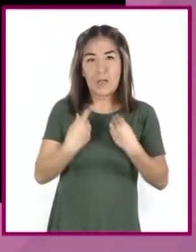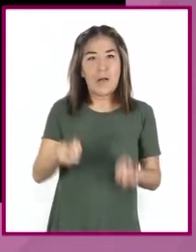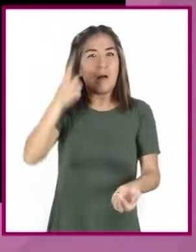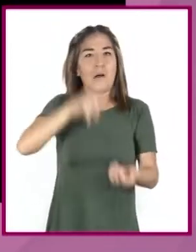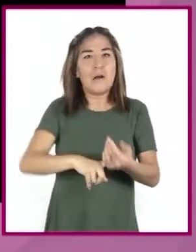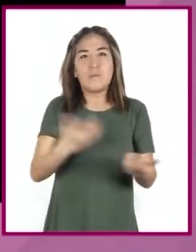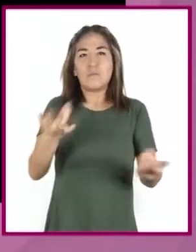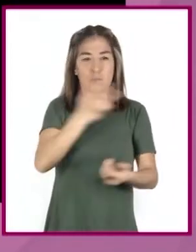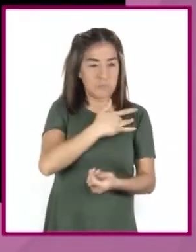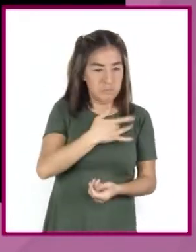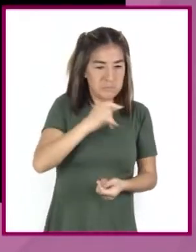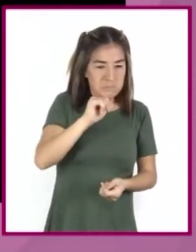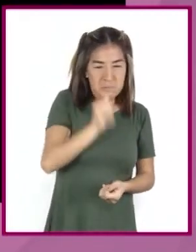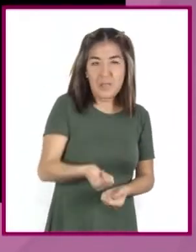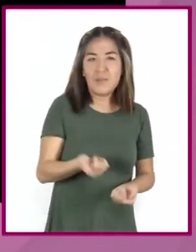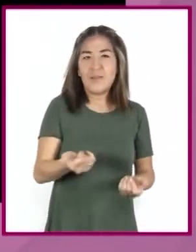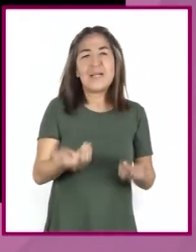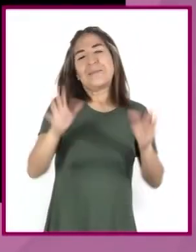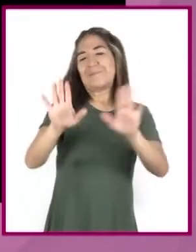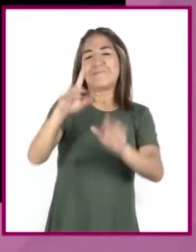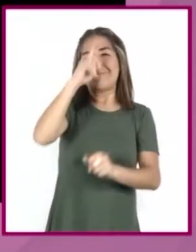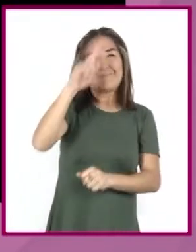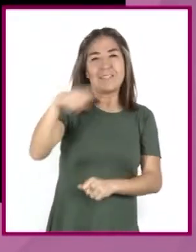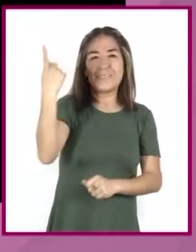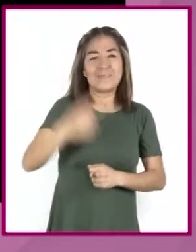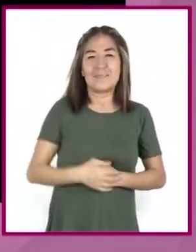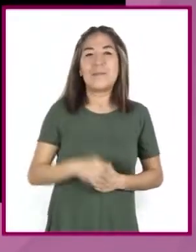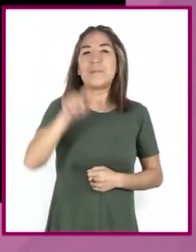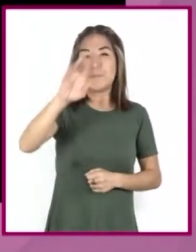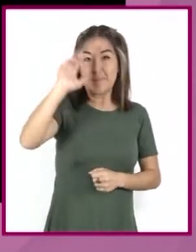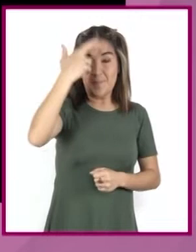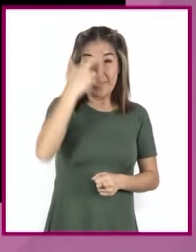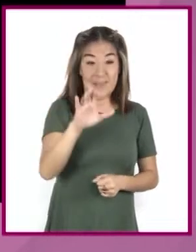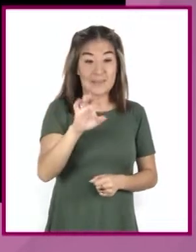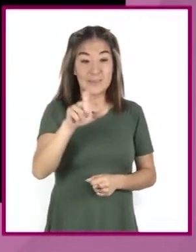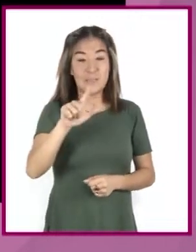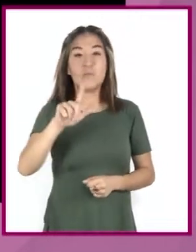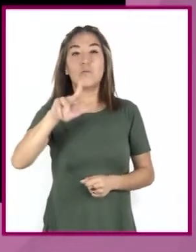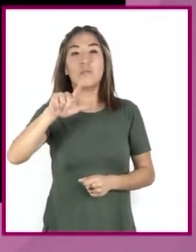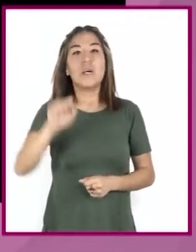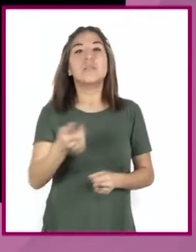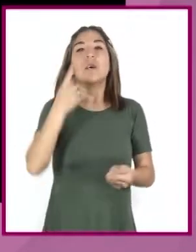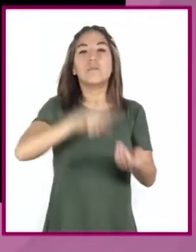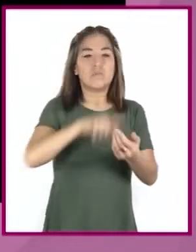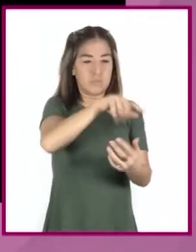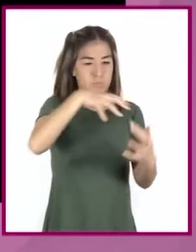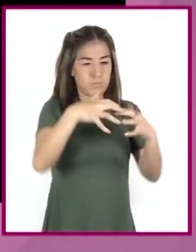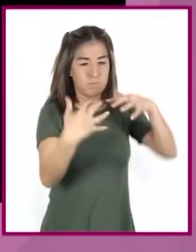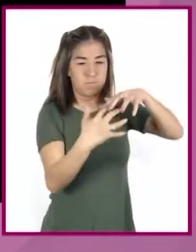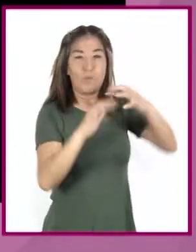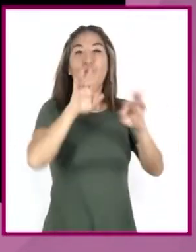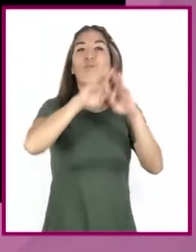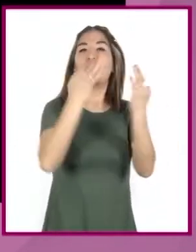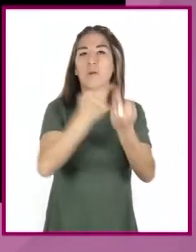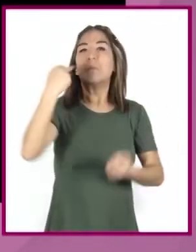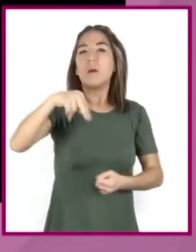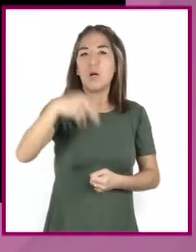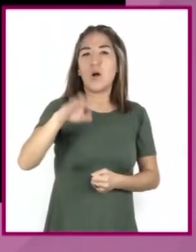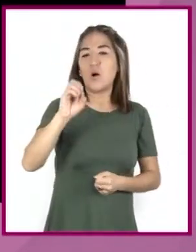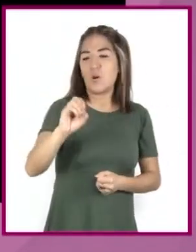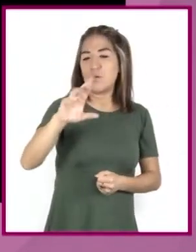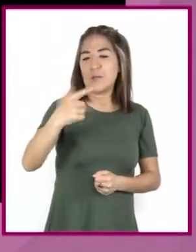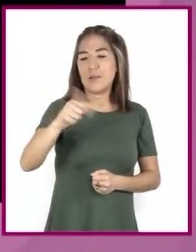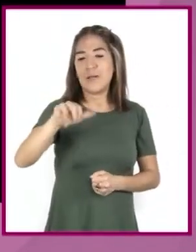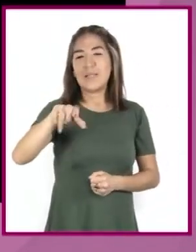aparatos? Fácil, compañera. Recuerda que cada célula está formada por estructuras llamadas organelos. Y gracias a estos,